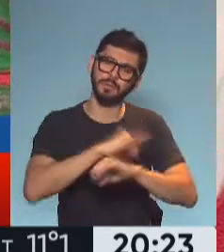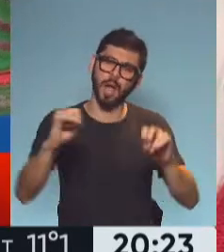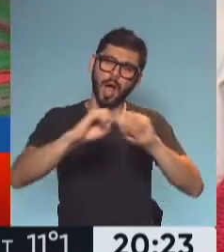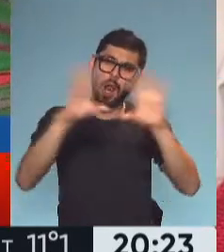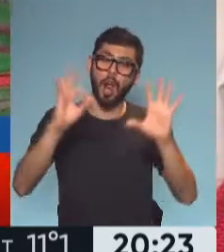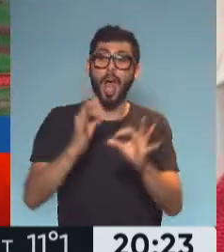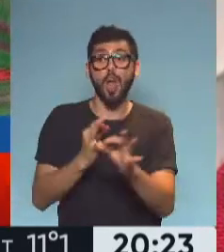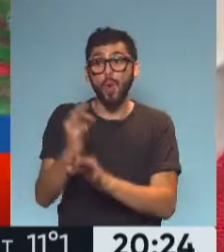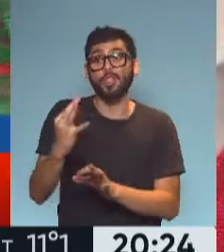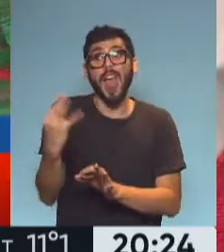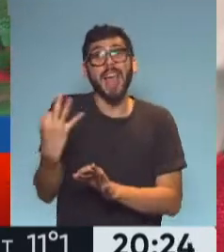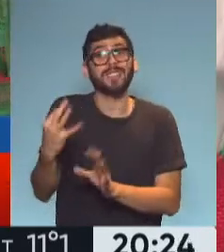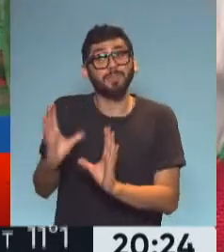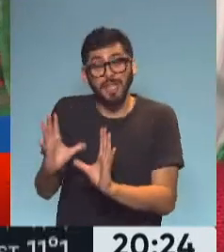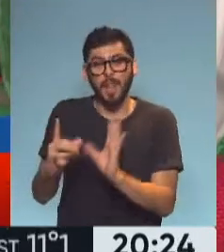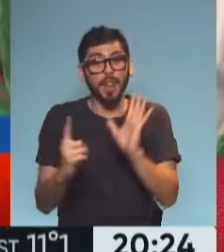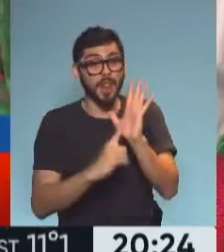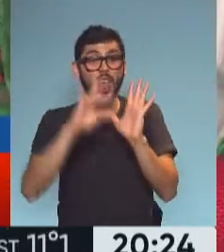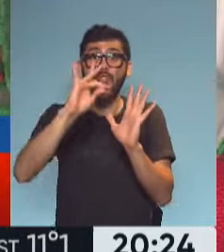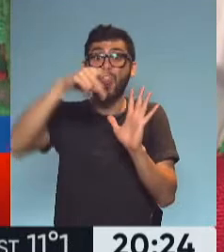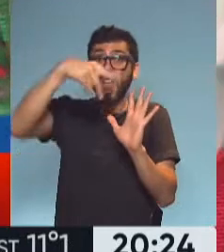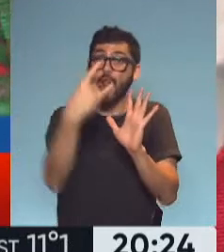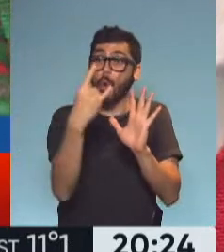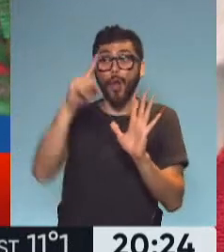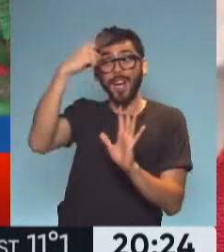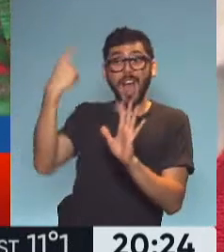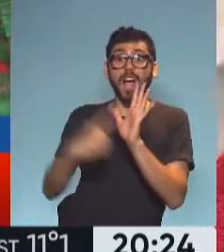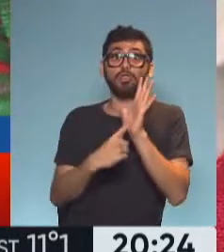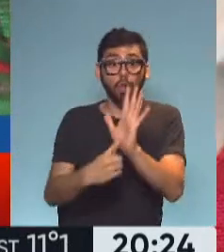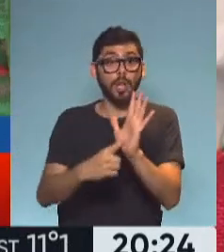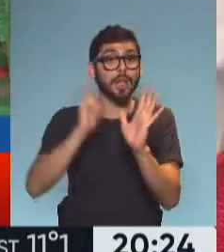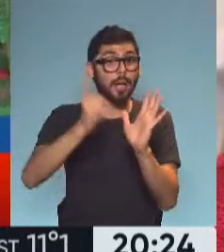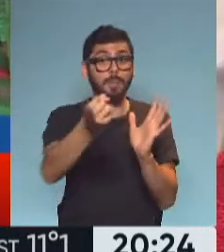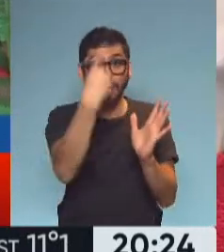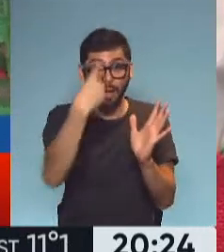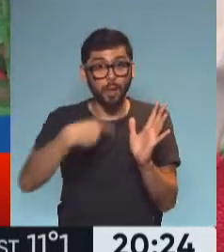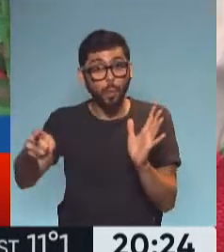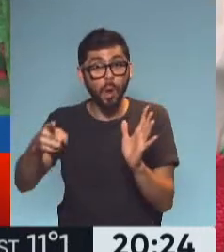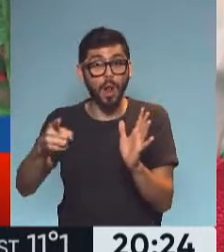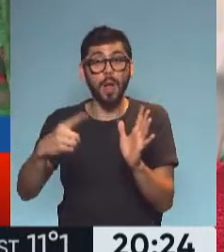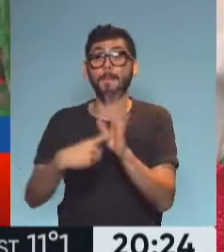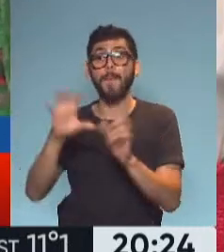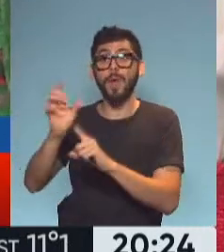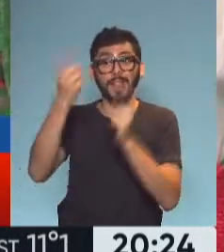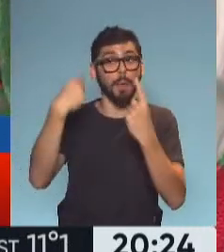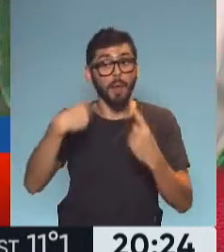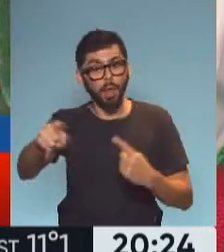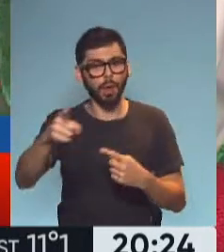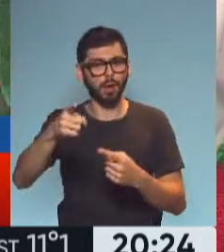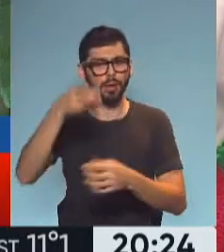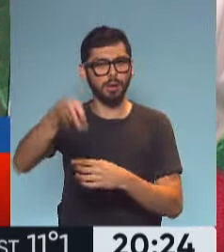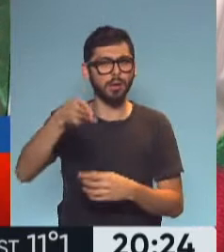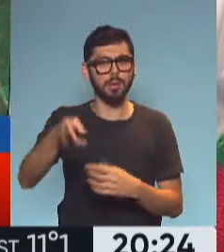la educación especial, en el DNU de Nación, también nos están obligando a volver a la presencialidad en provincia. Por lo